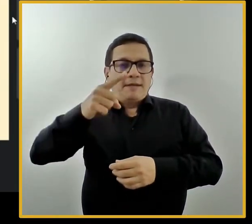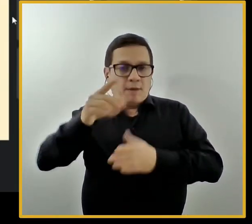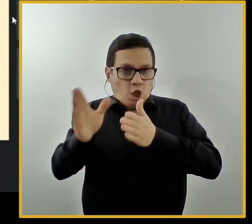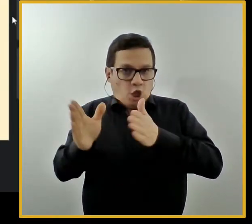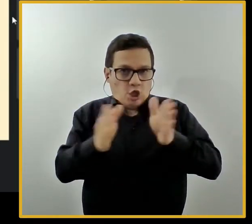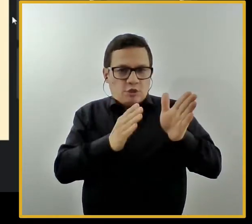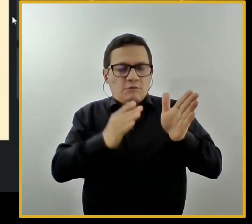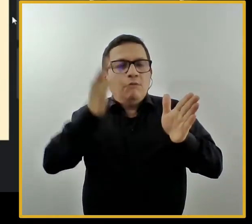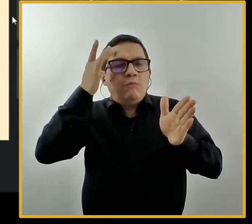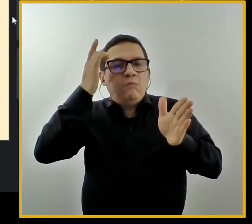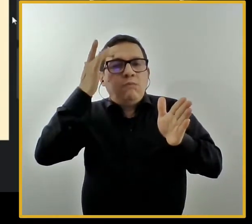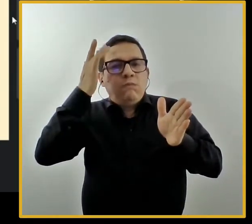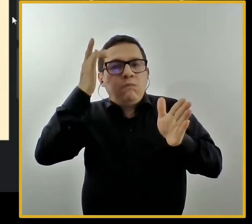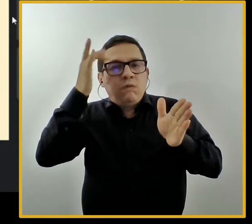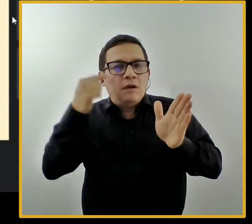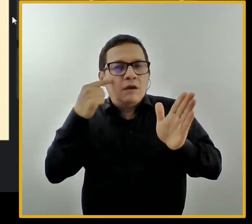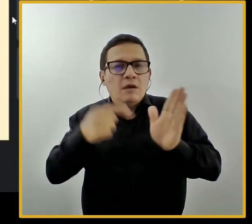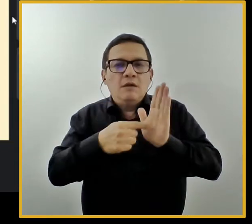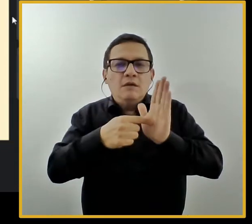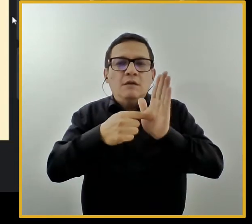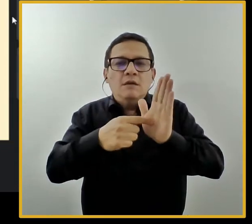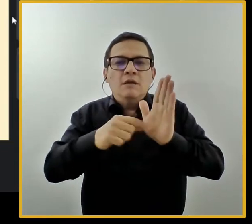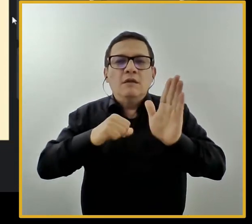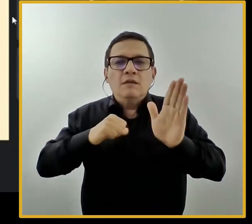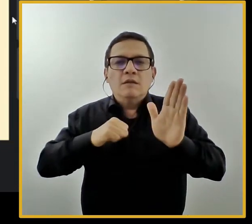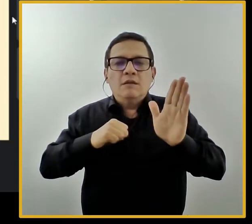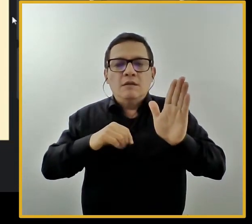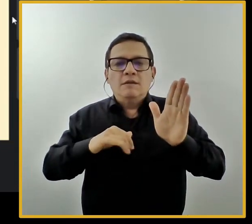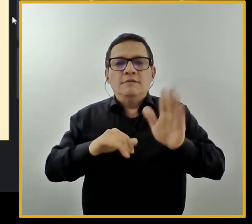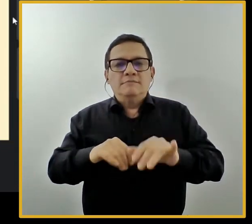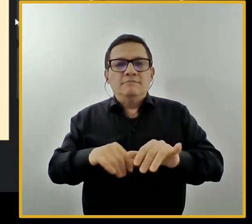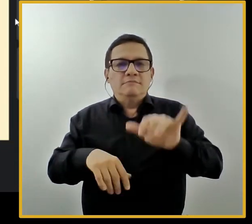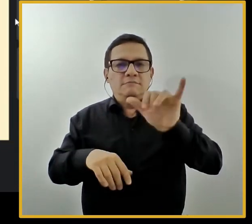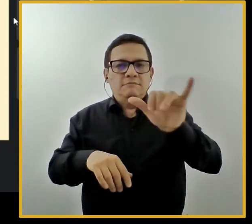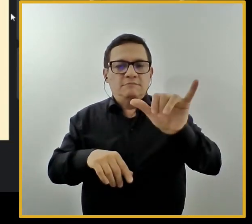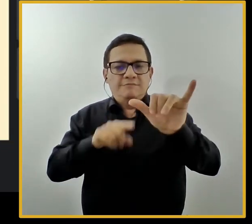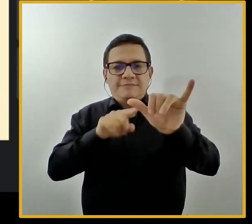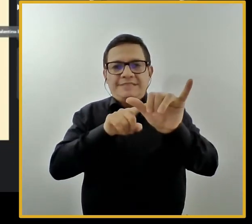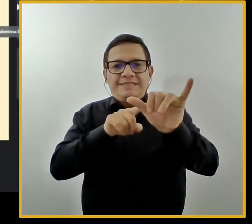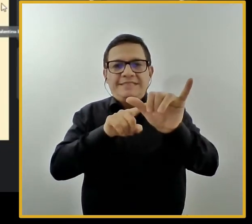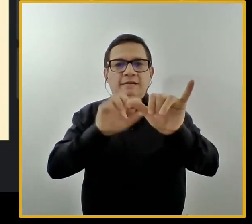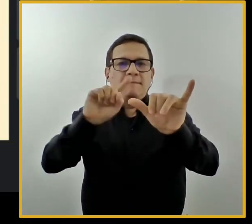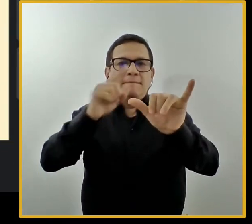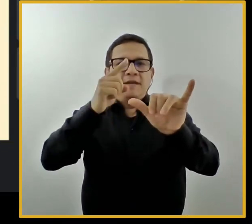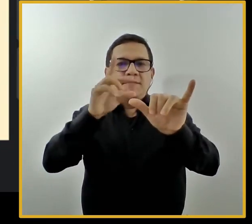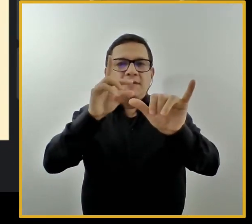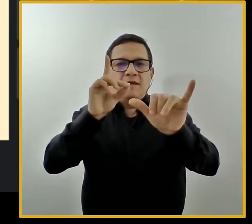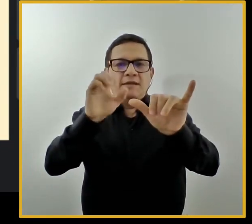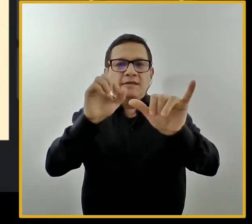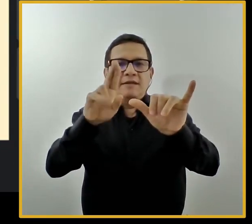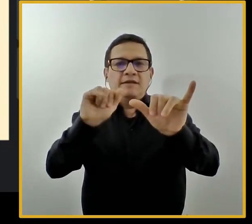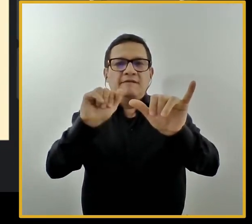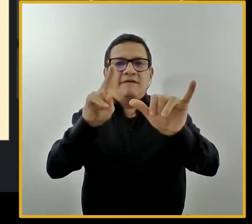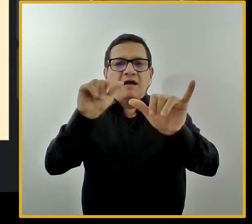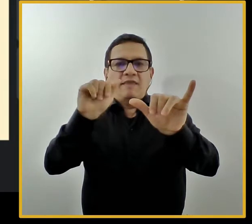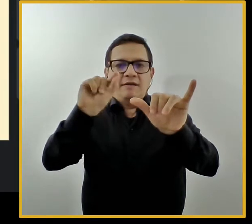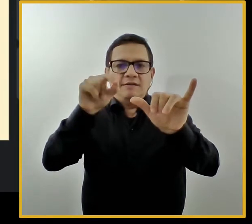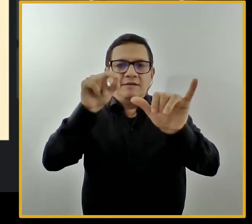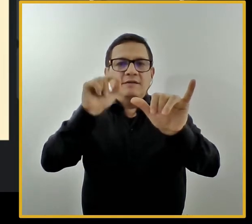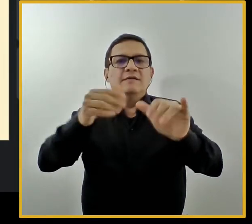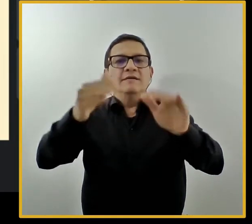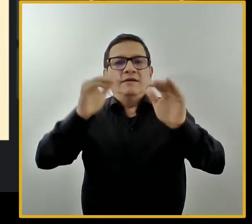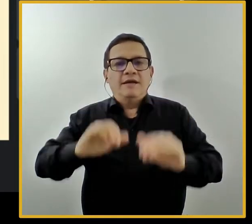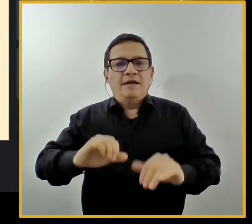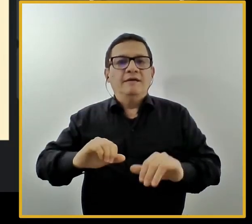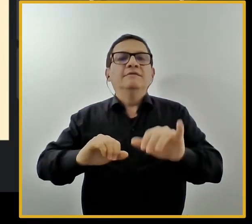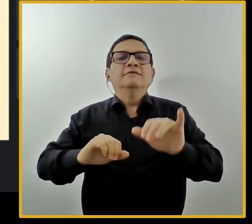orden, pues porque como observamos acá, pues tenemos la primera derivada, ¿cierto? Segundo orden, segunda derivada,